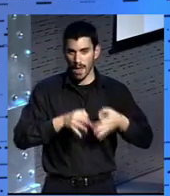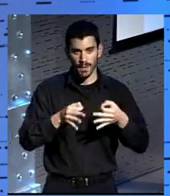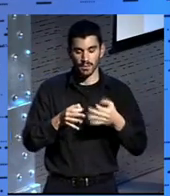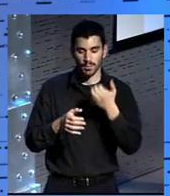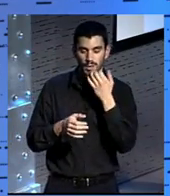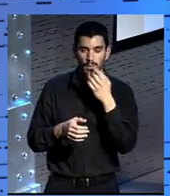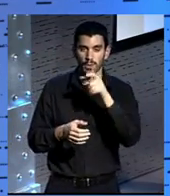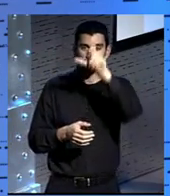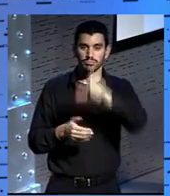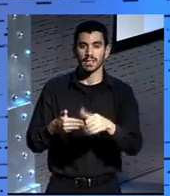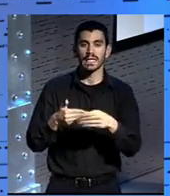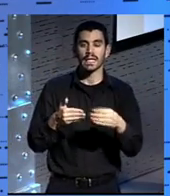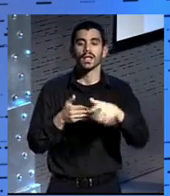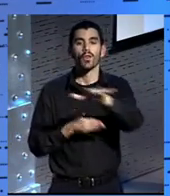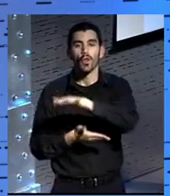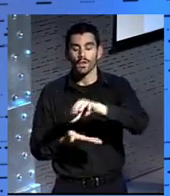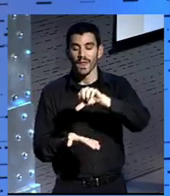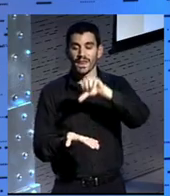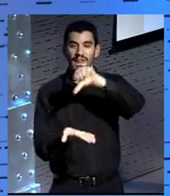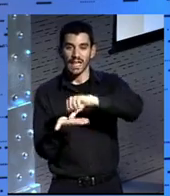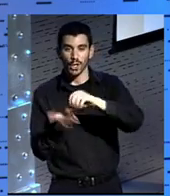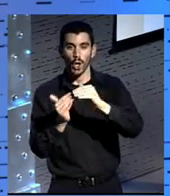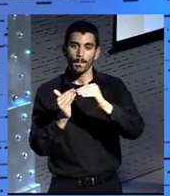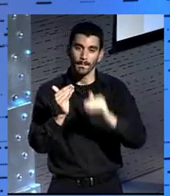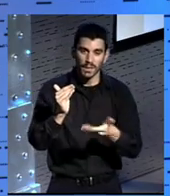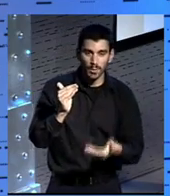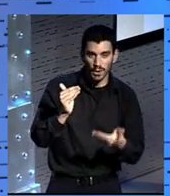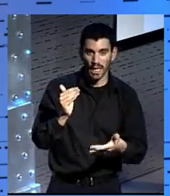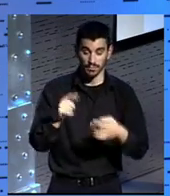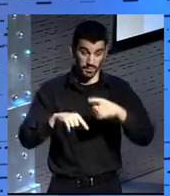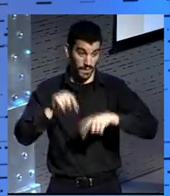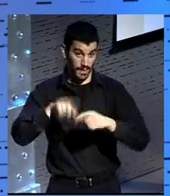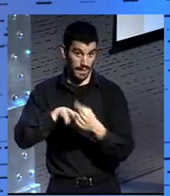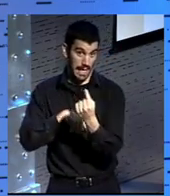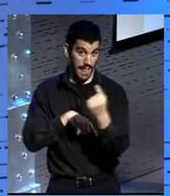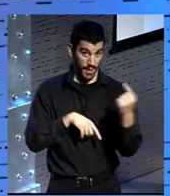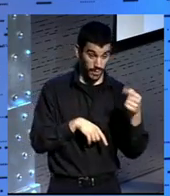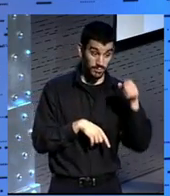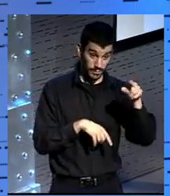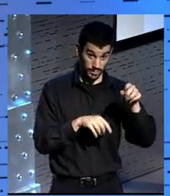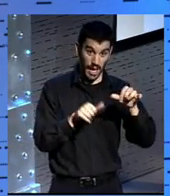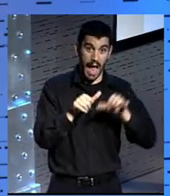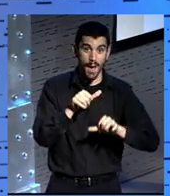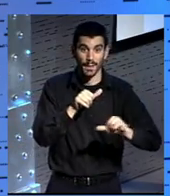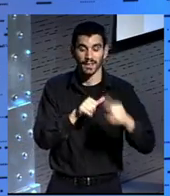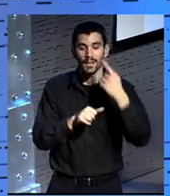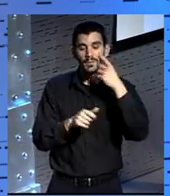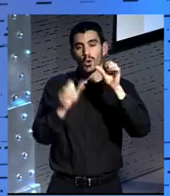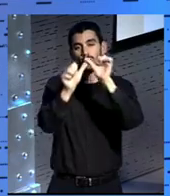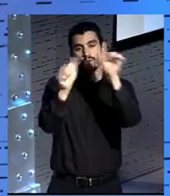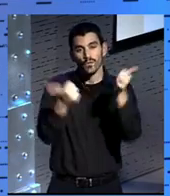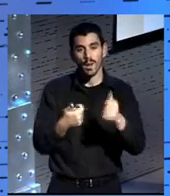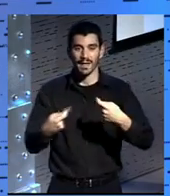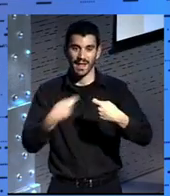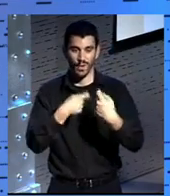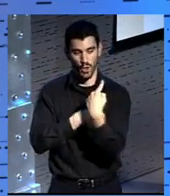situar al cliente en el centro de la relación, y eso ha diferenciado los modelos de negocio y las maneras de producir banca. En